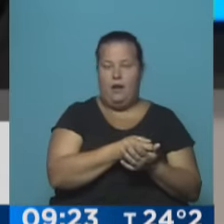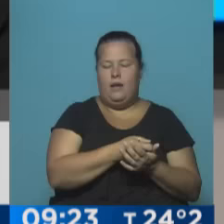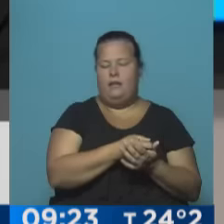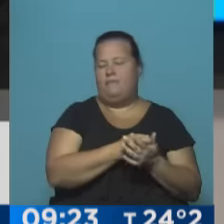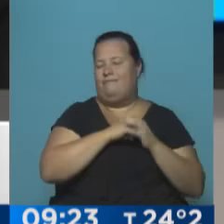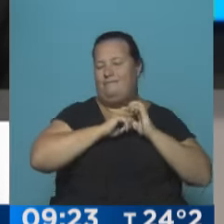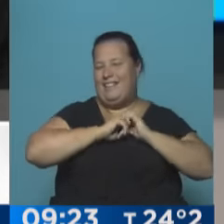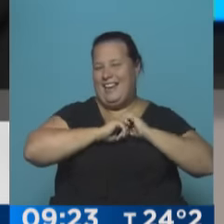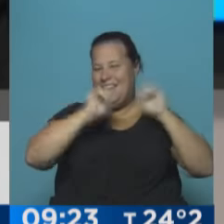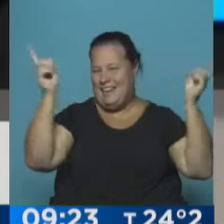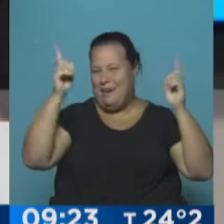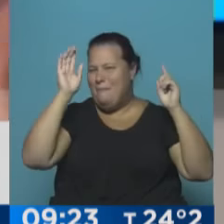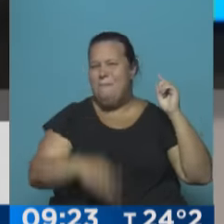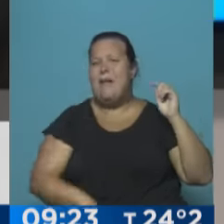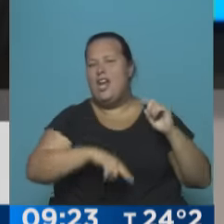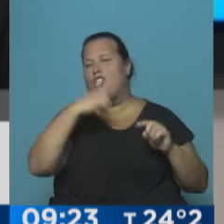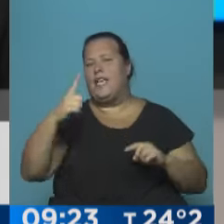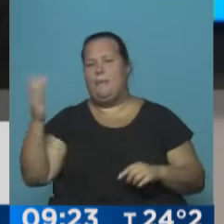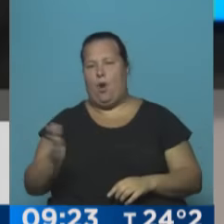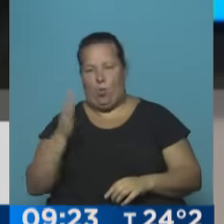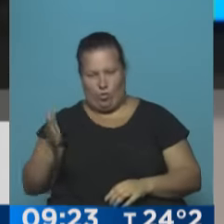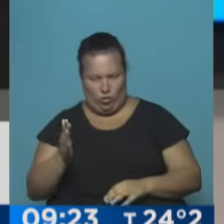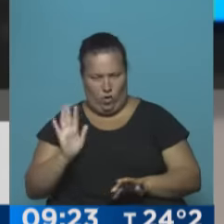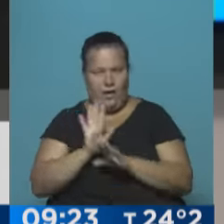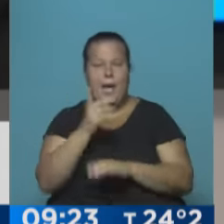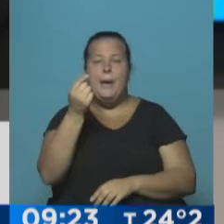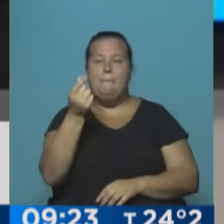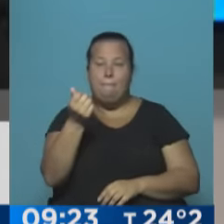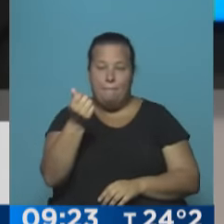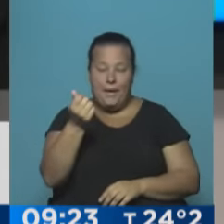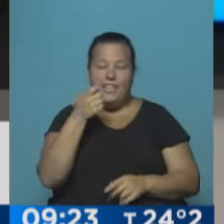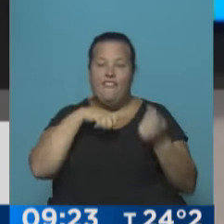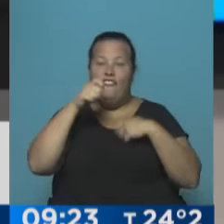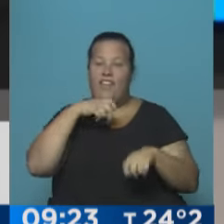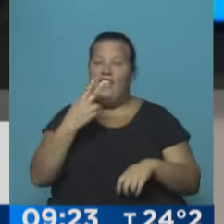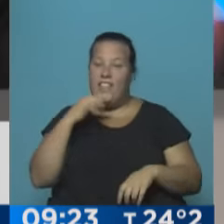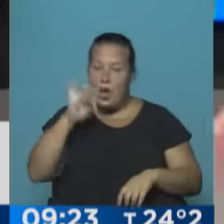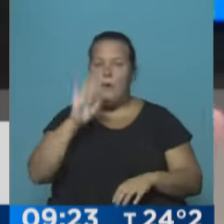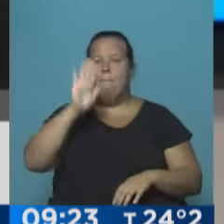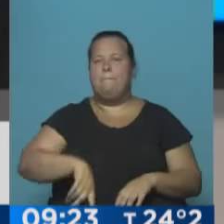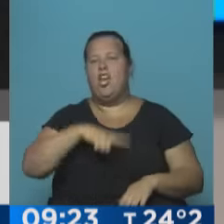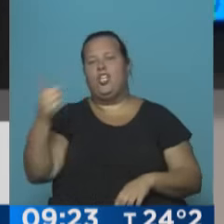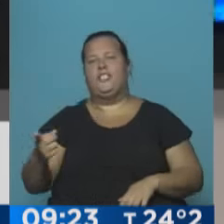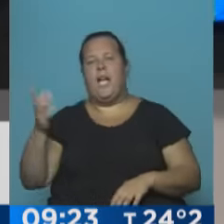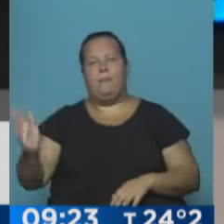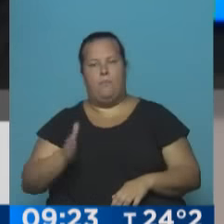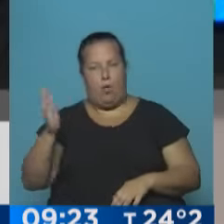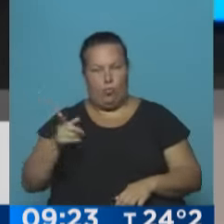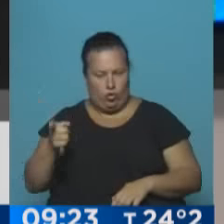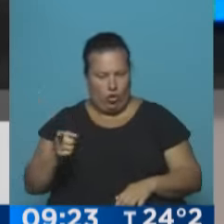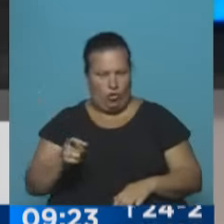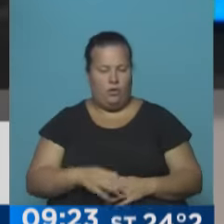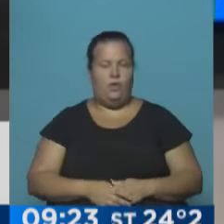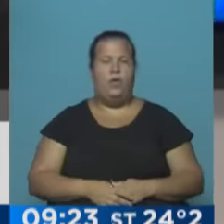infinitamente inferior al costo de producirlo decir que el valor que que se vendía energía era ínfimo con respecto al al al precio de